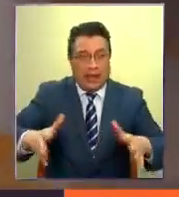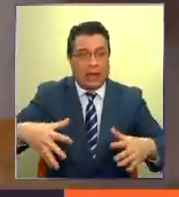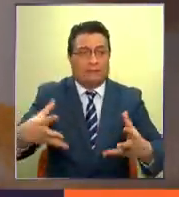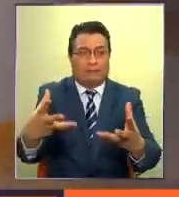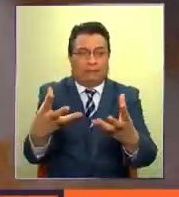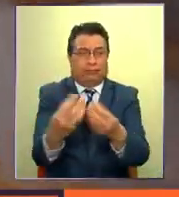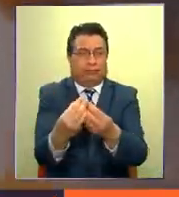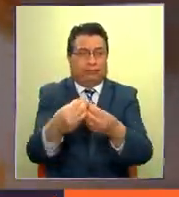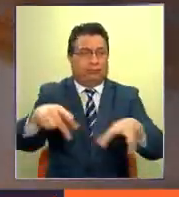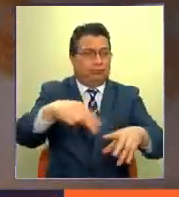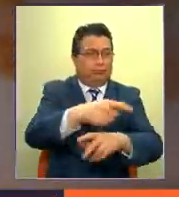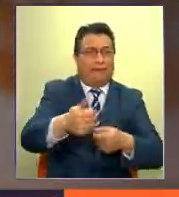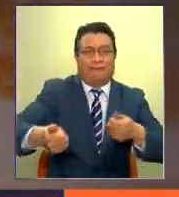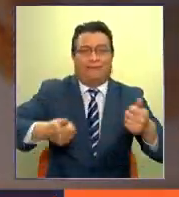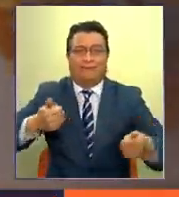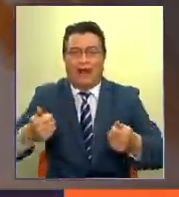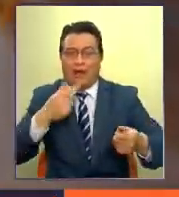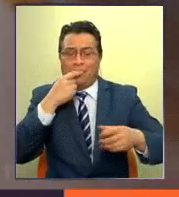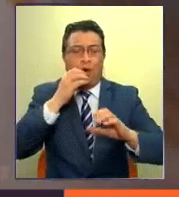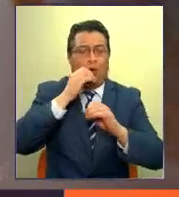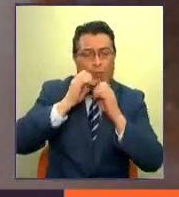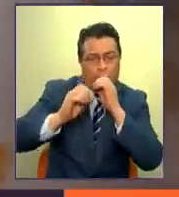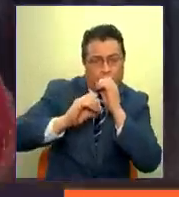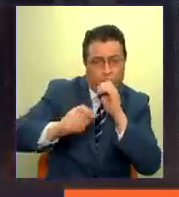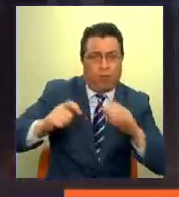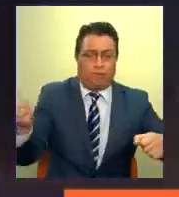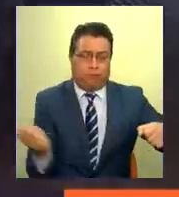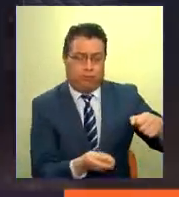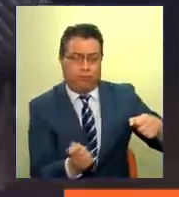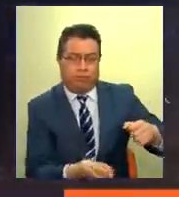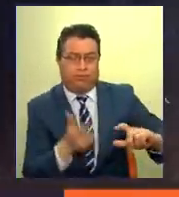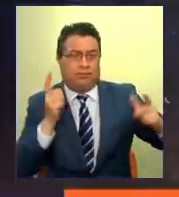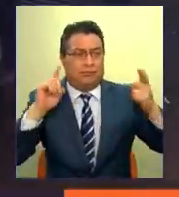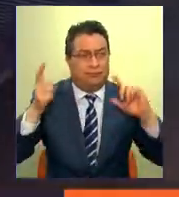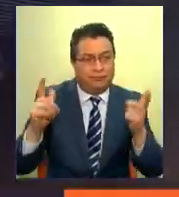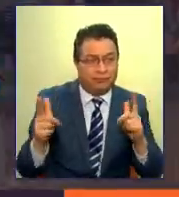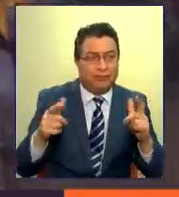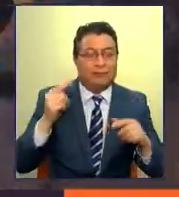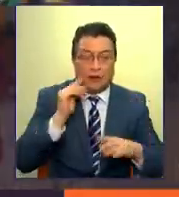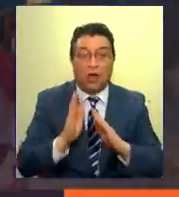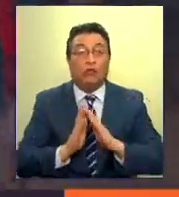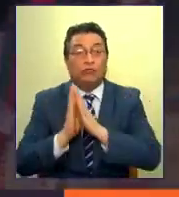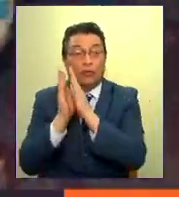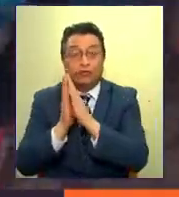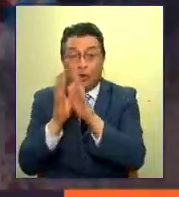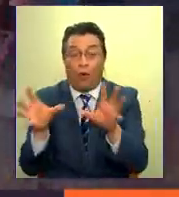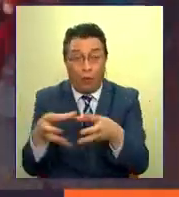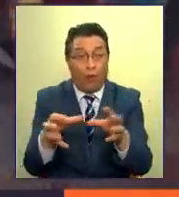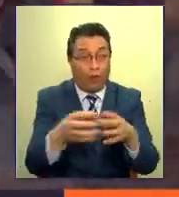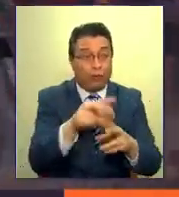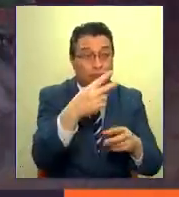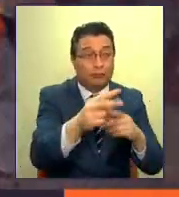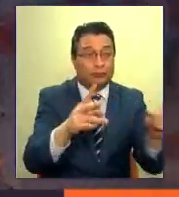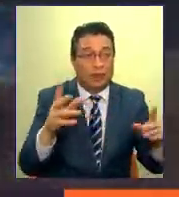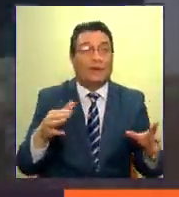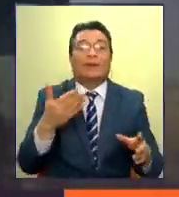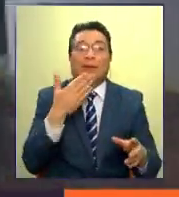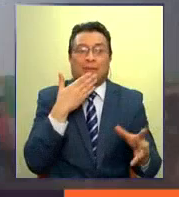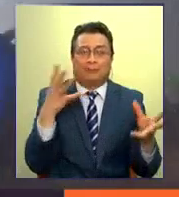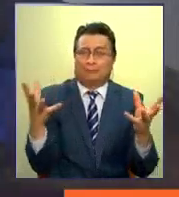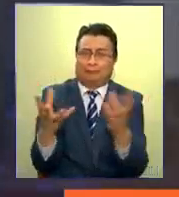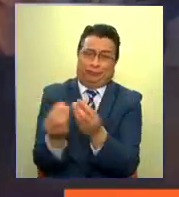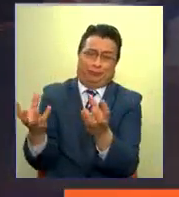de cofradías bailando al son de trompetas y bombos. Y el sitio donde pernoctaba cada grupo de baile también estaba